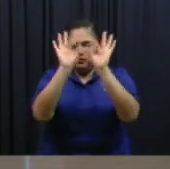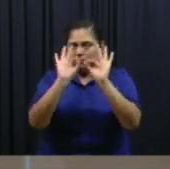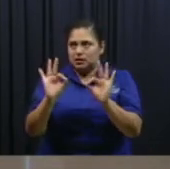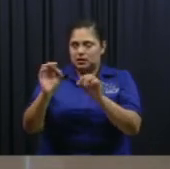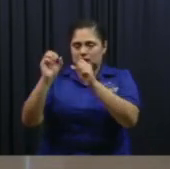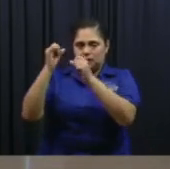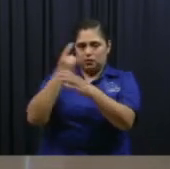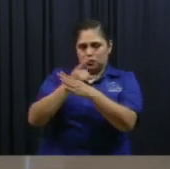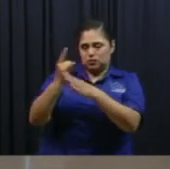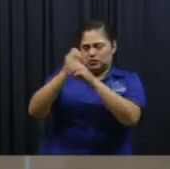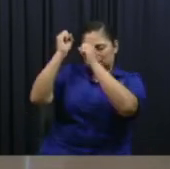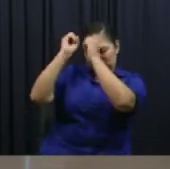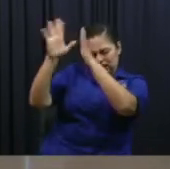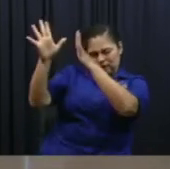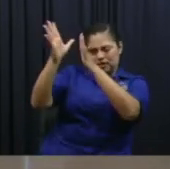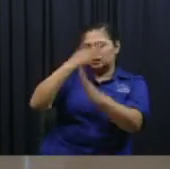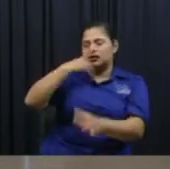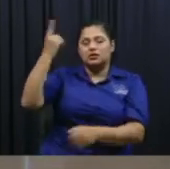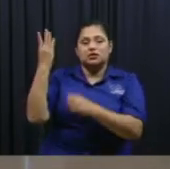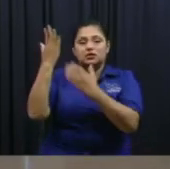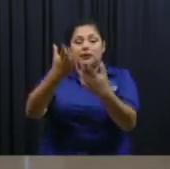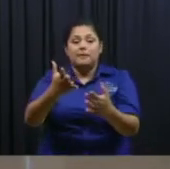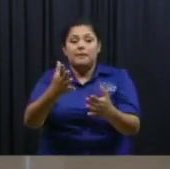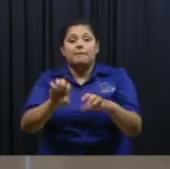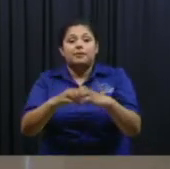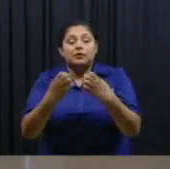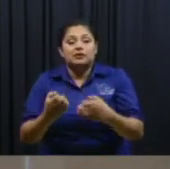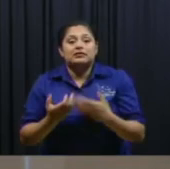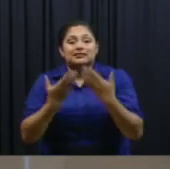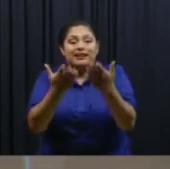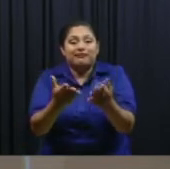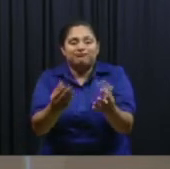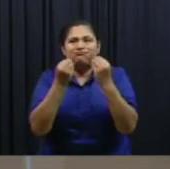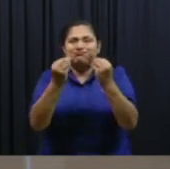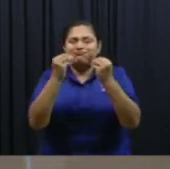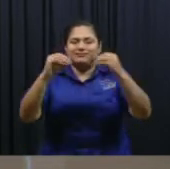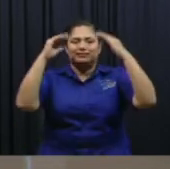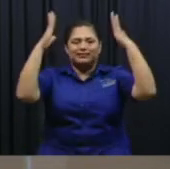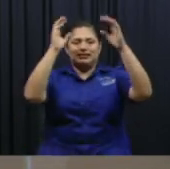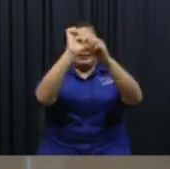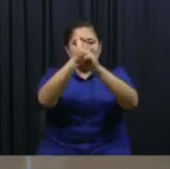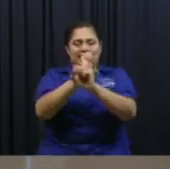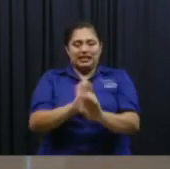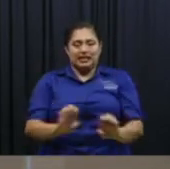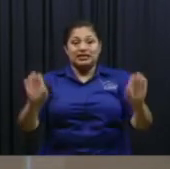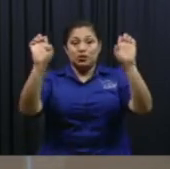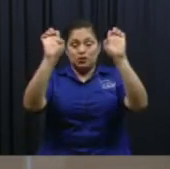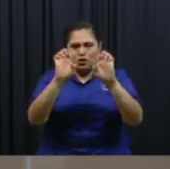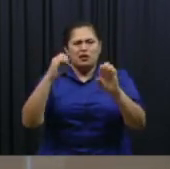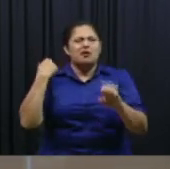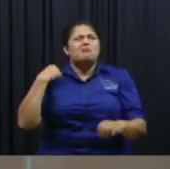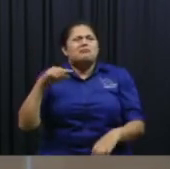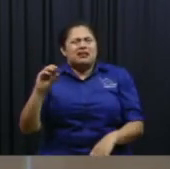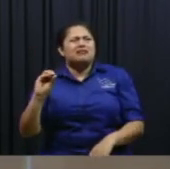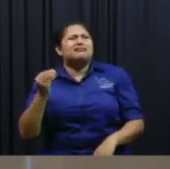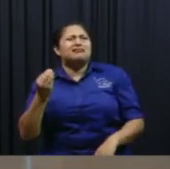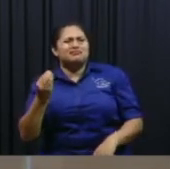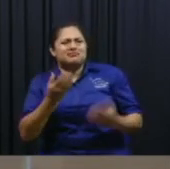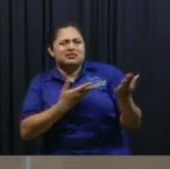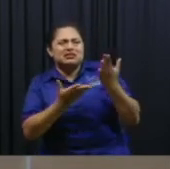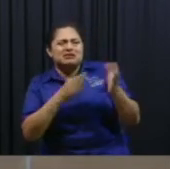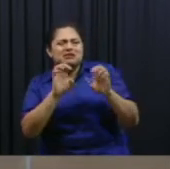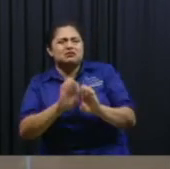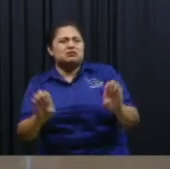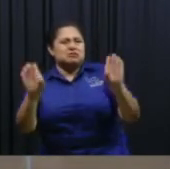Dios te da Entonces te va a dar abundancia de escudos ahora Para qué sirve eso para qué sirven los escudos